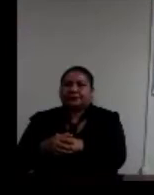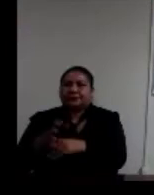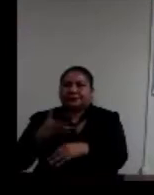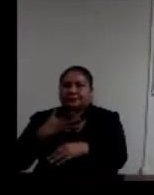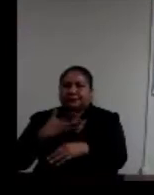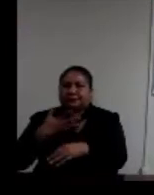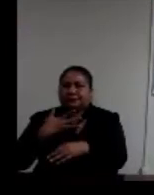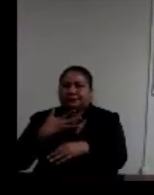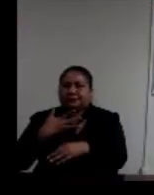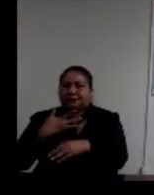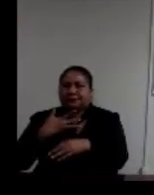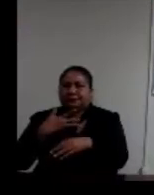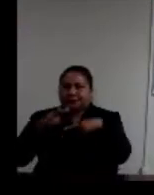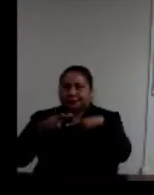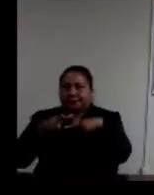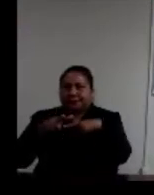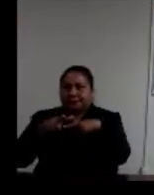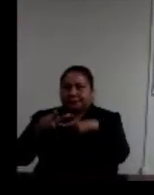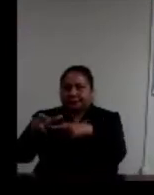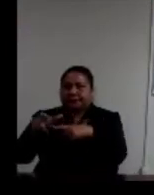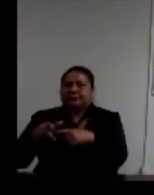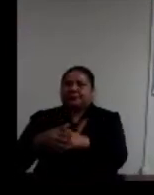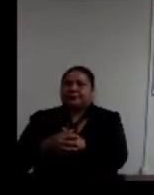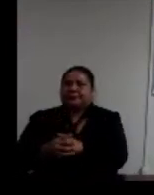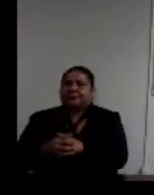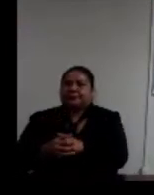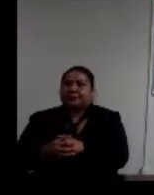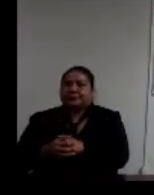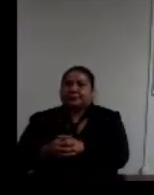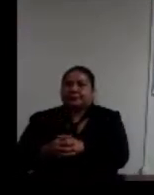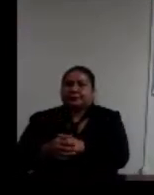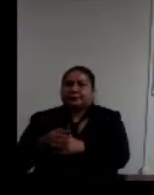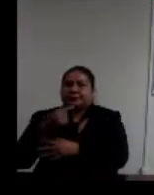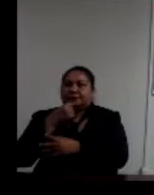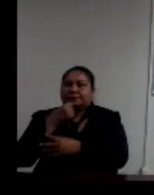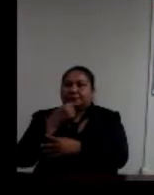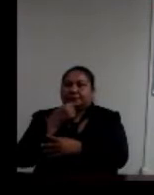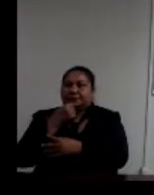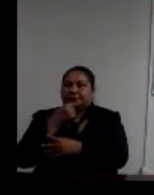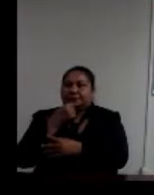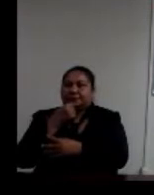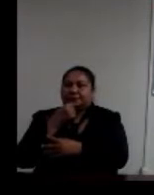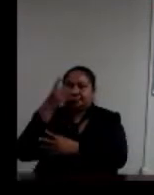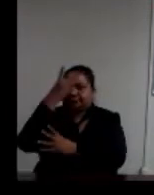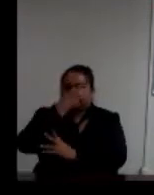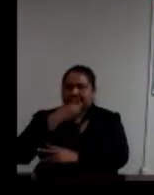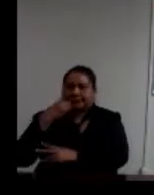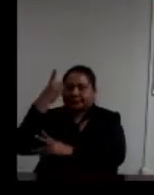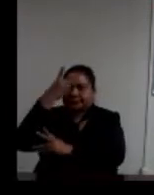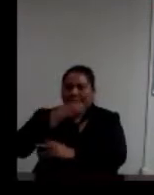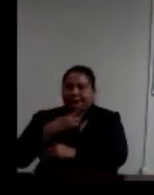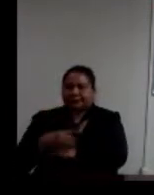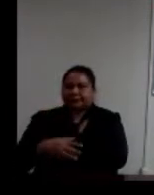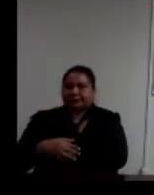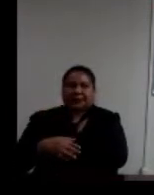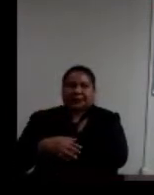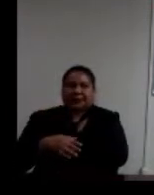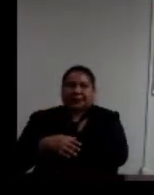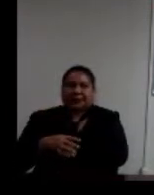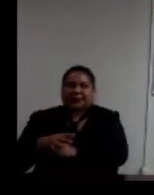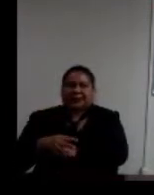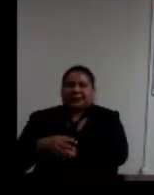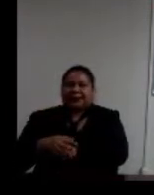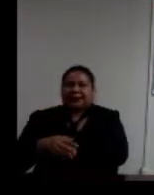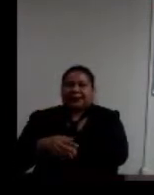tenemos los siguientes, ¿sí? Un niño cuando ya es diagnosticado, ¿sí?, entonces, toda vez